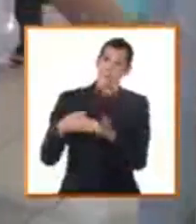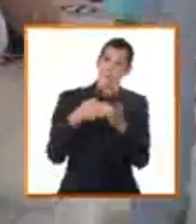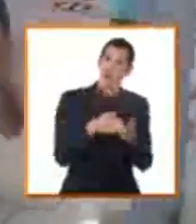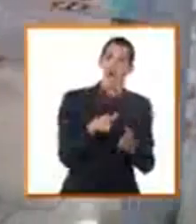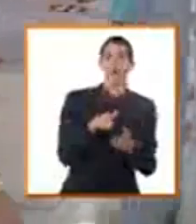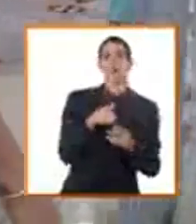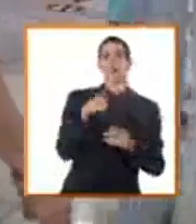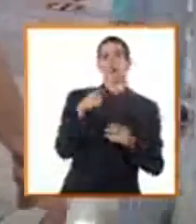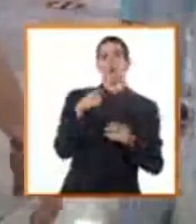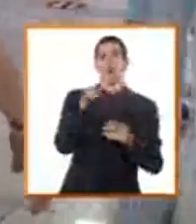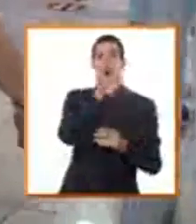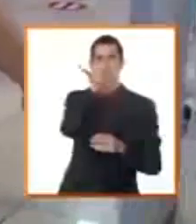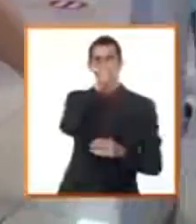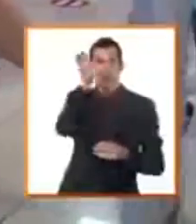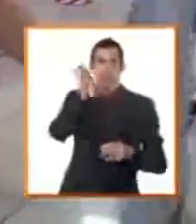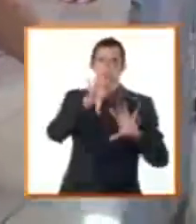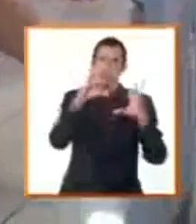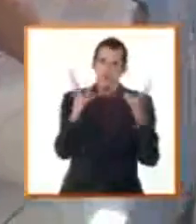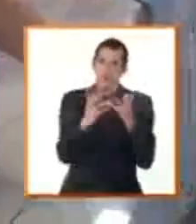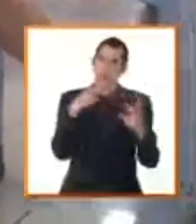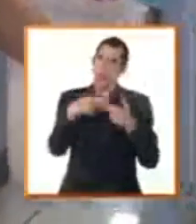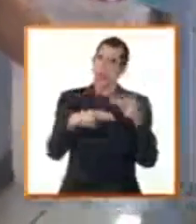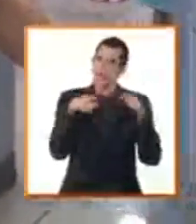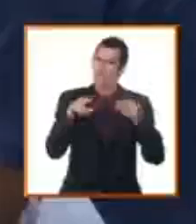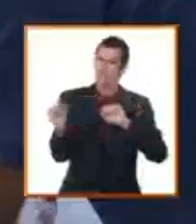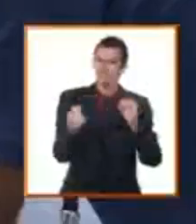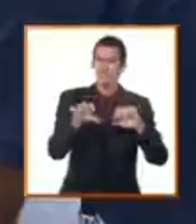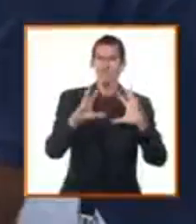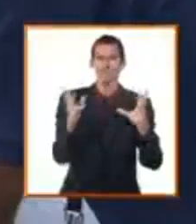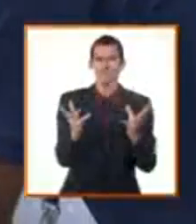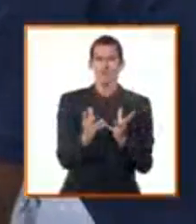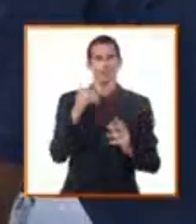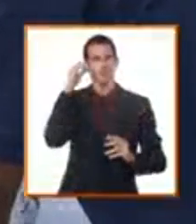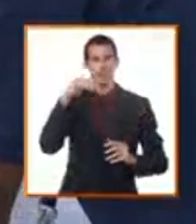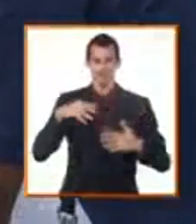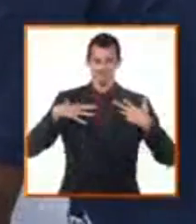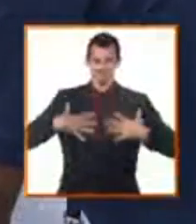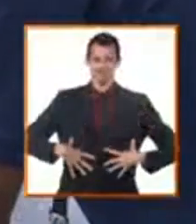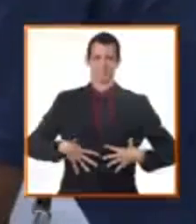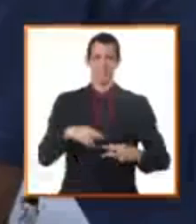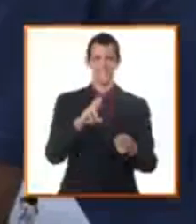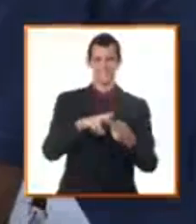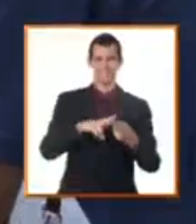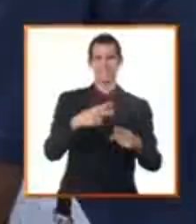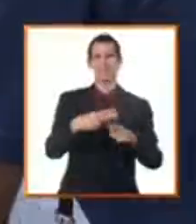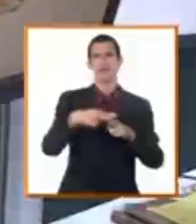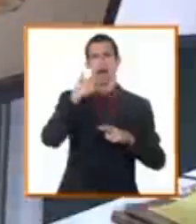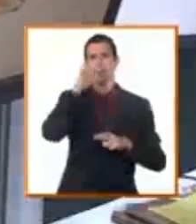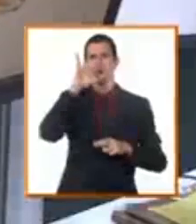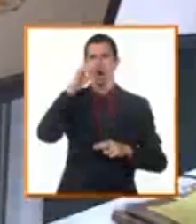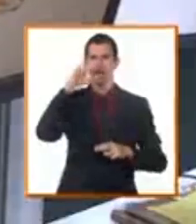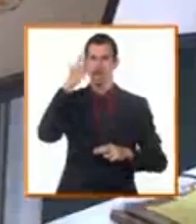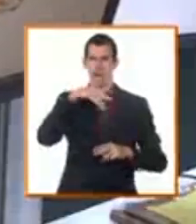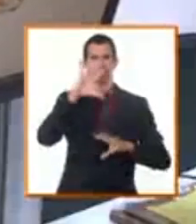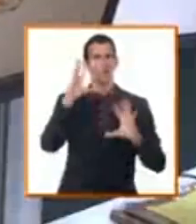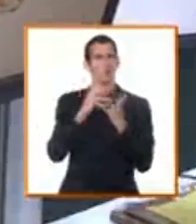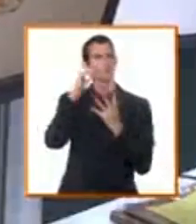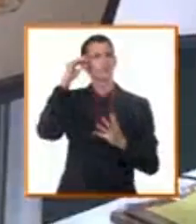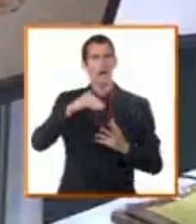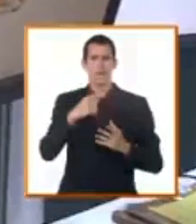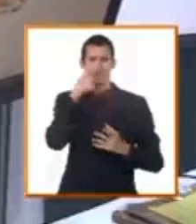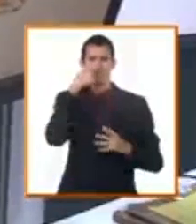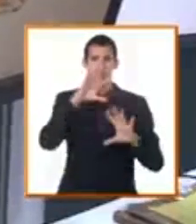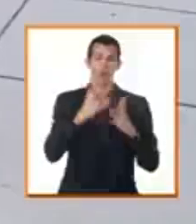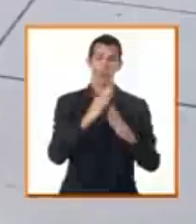es expresión de la política de gobierno de tolerancia cero al tráfico ilícito de drogas y garantía de preservación de la